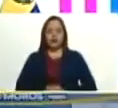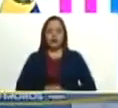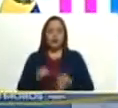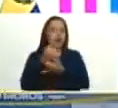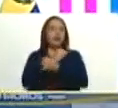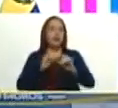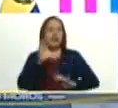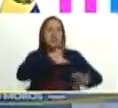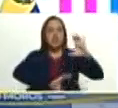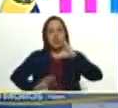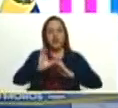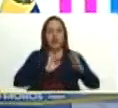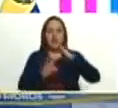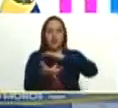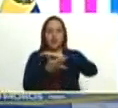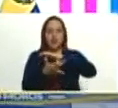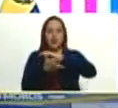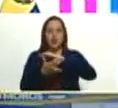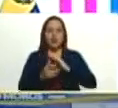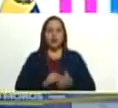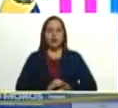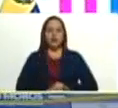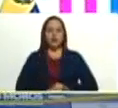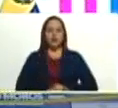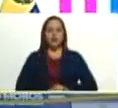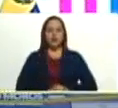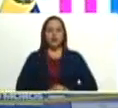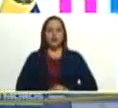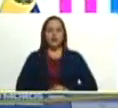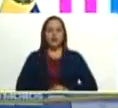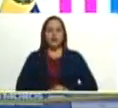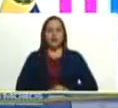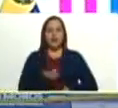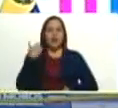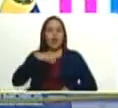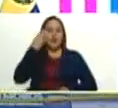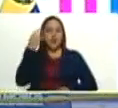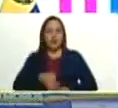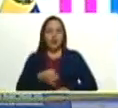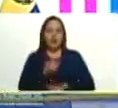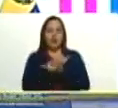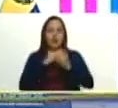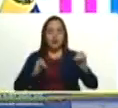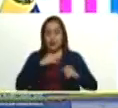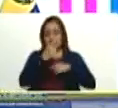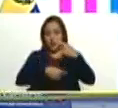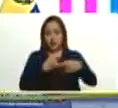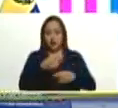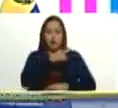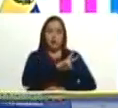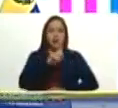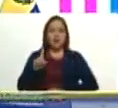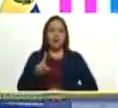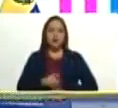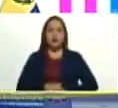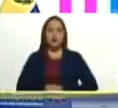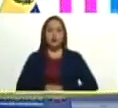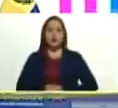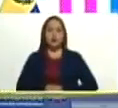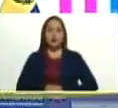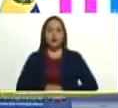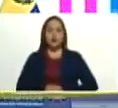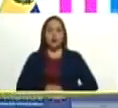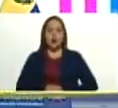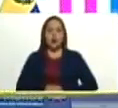independencia científica, tecnológica, que es la verdadera independencia del siglo XXI. Al final